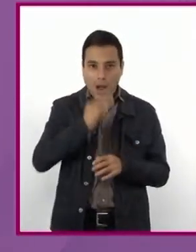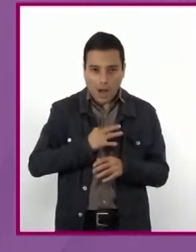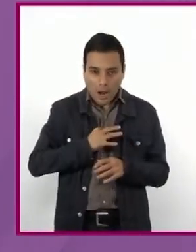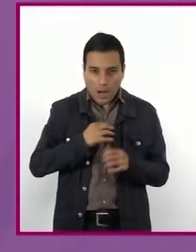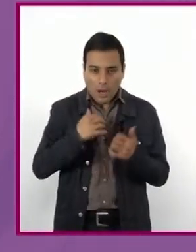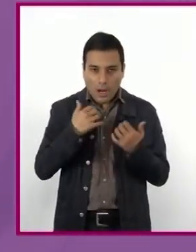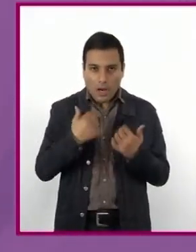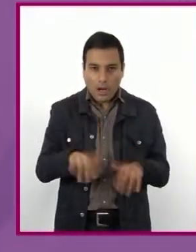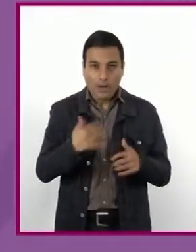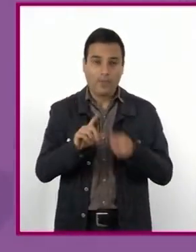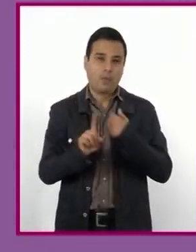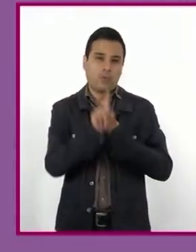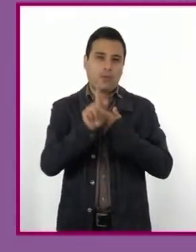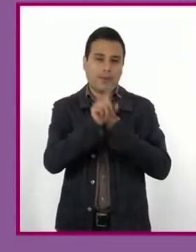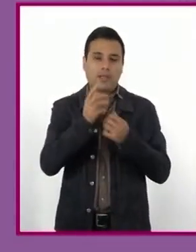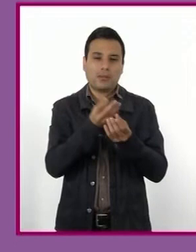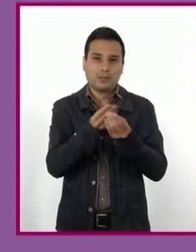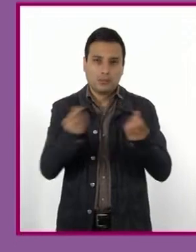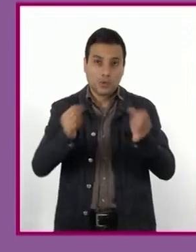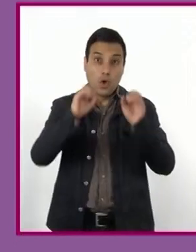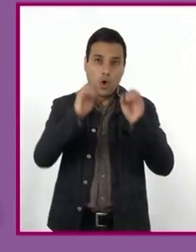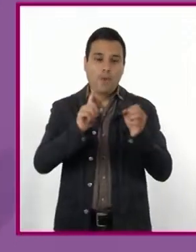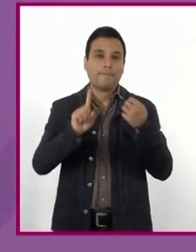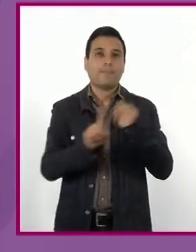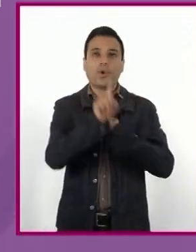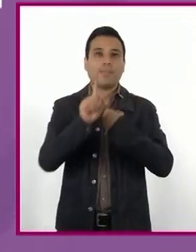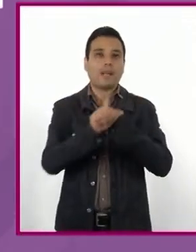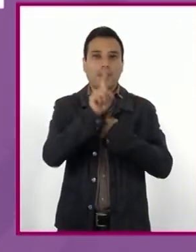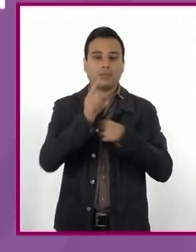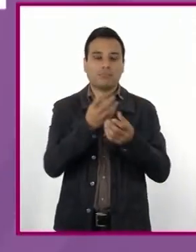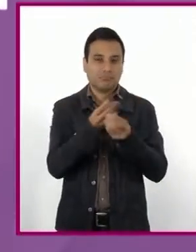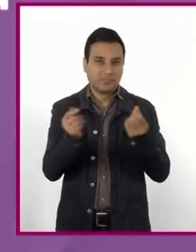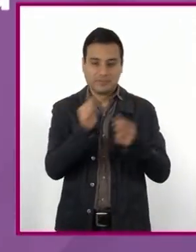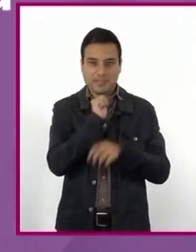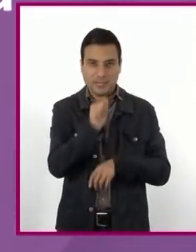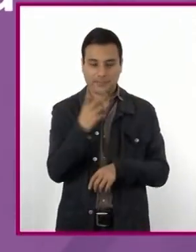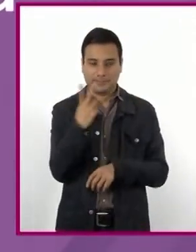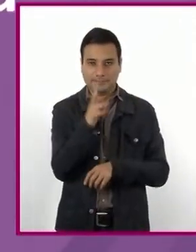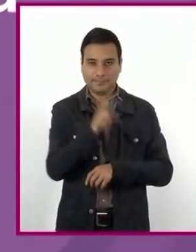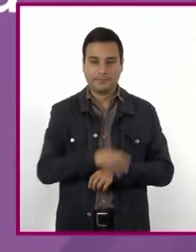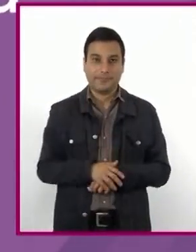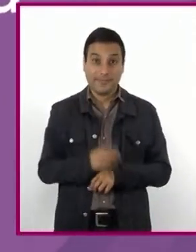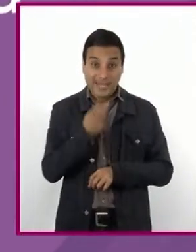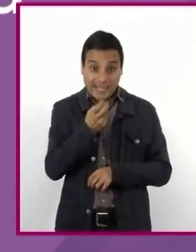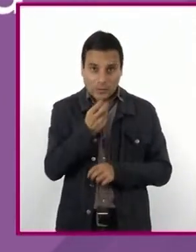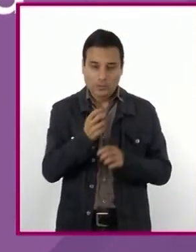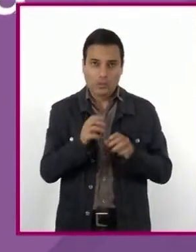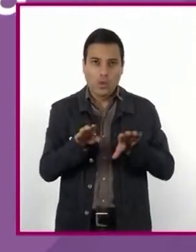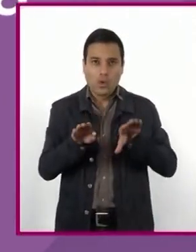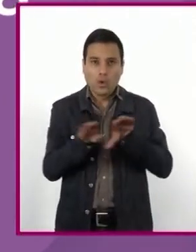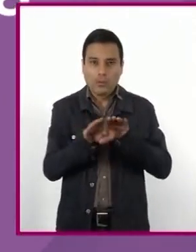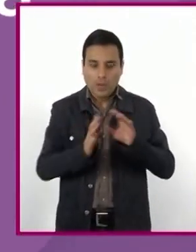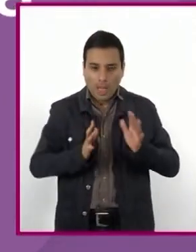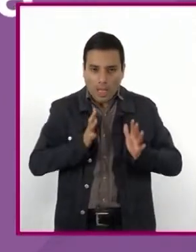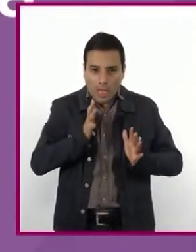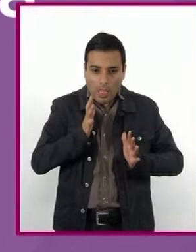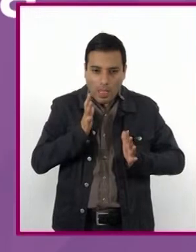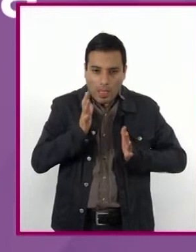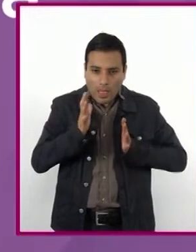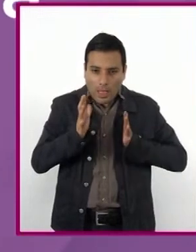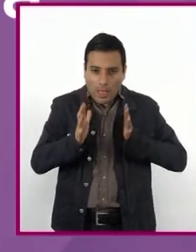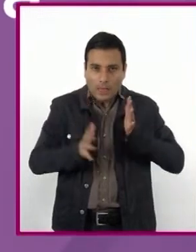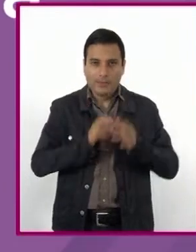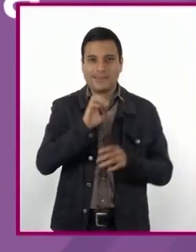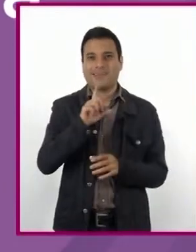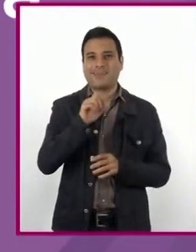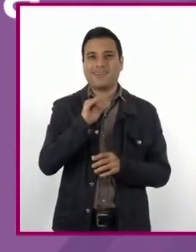una solución o un problema sin resolver. Aquí es donde encontramos el clímax, un acontecimiento que cambia